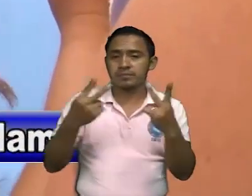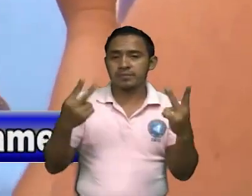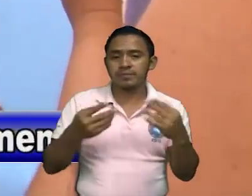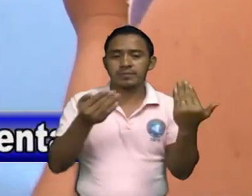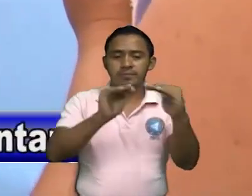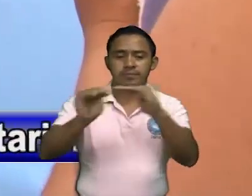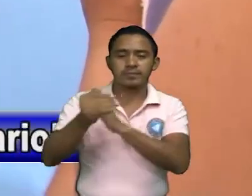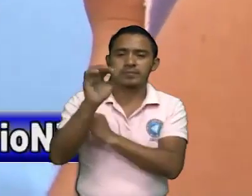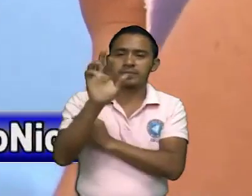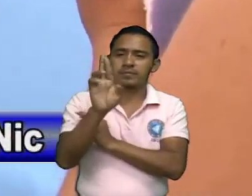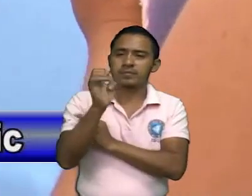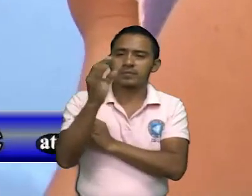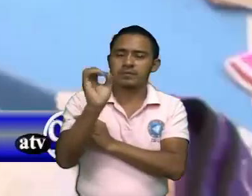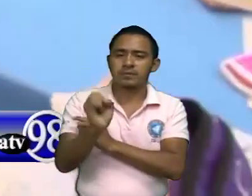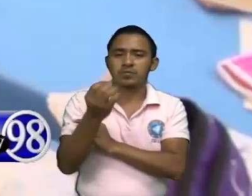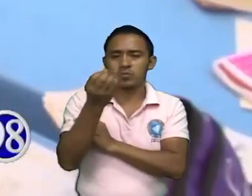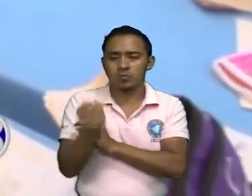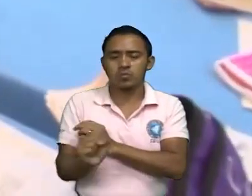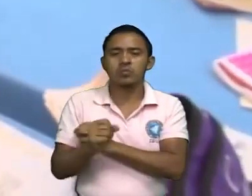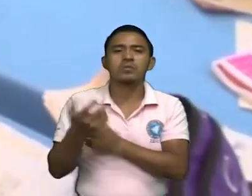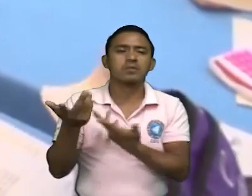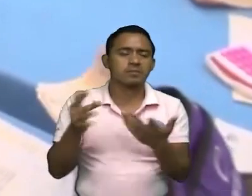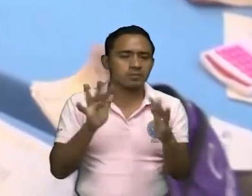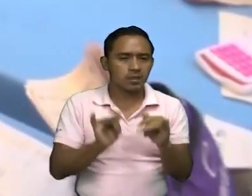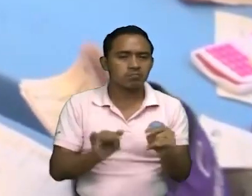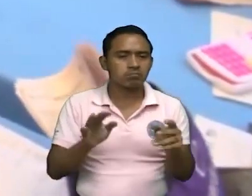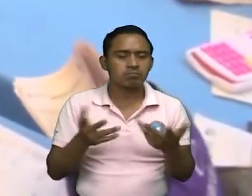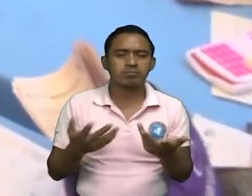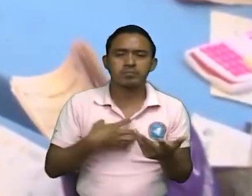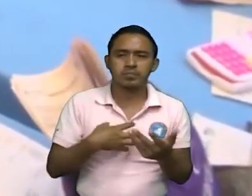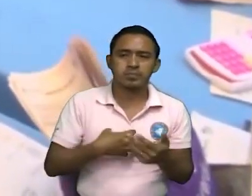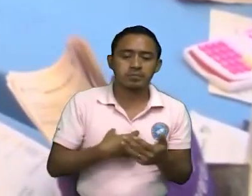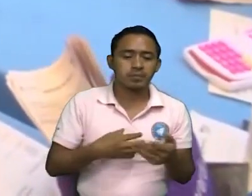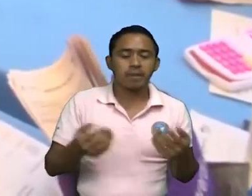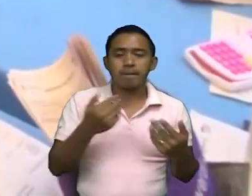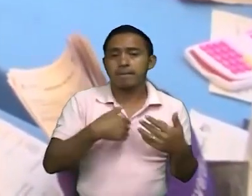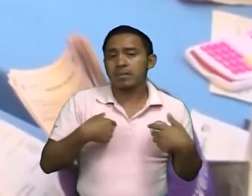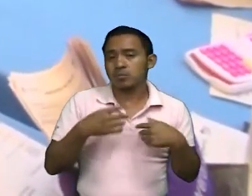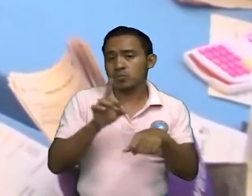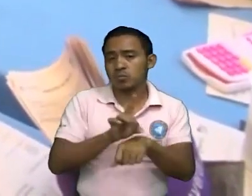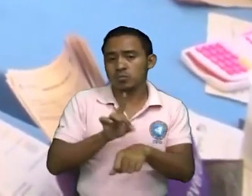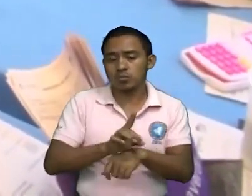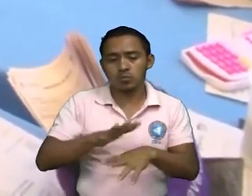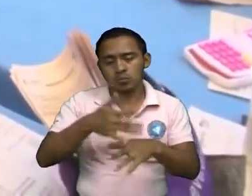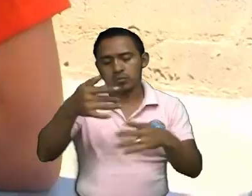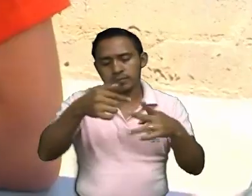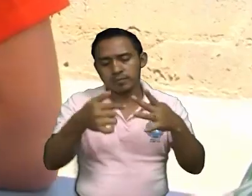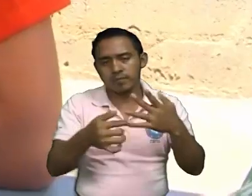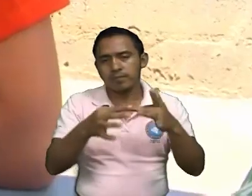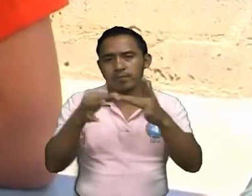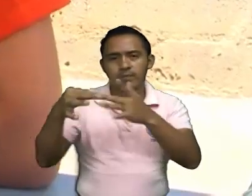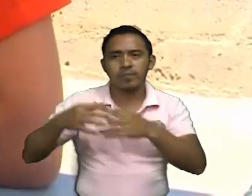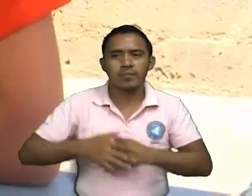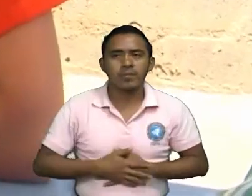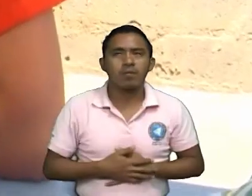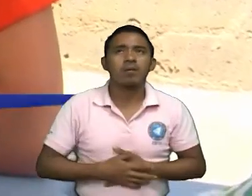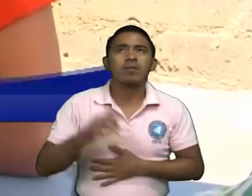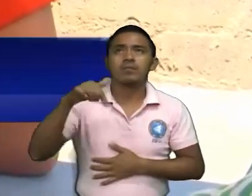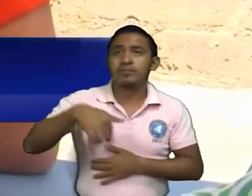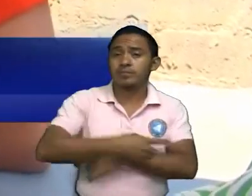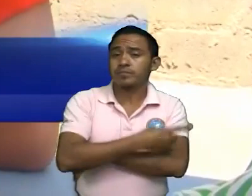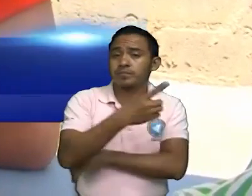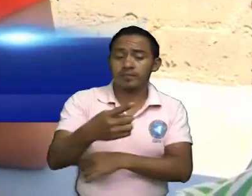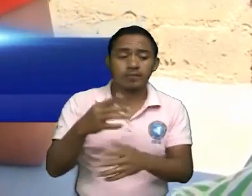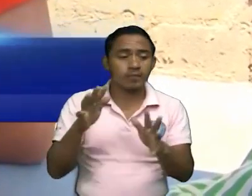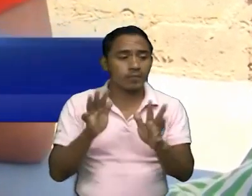Recreo Sur recibieron la atención de medicina general y otras especialidades. El día de hoy la jornada